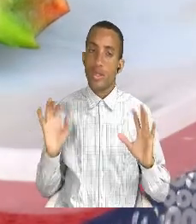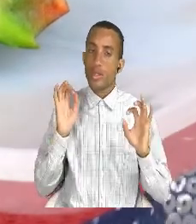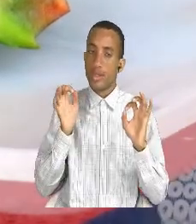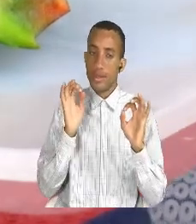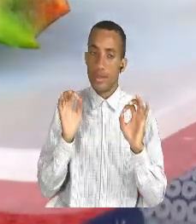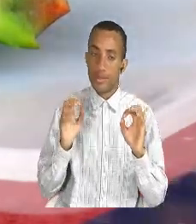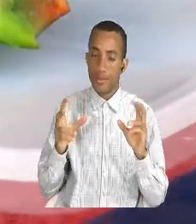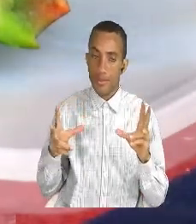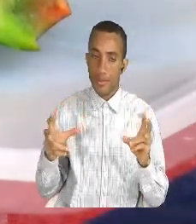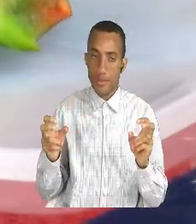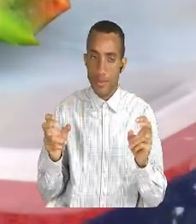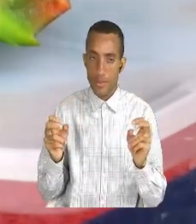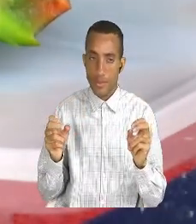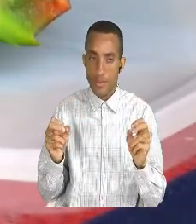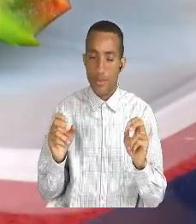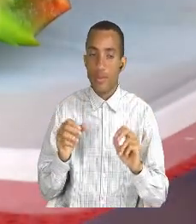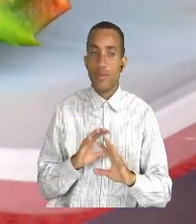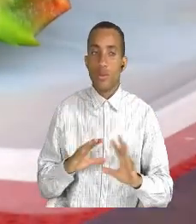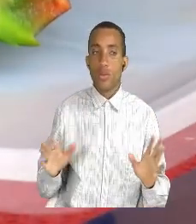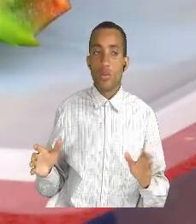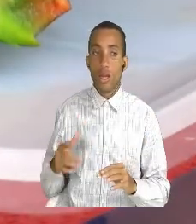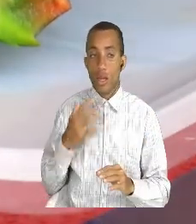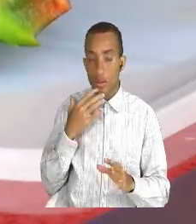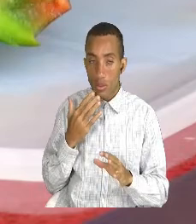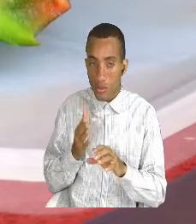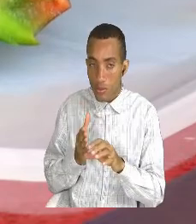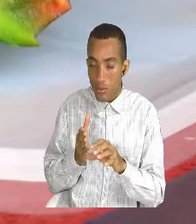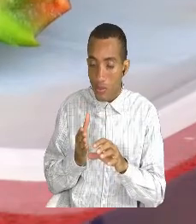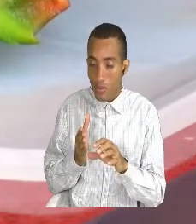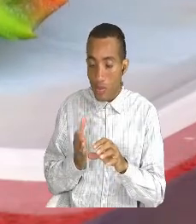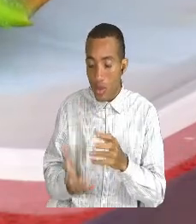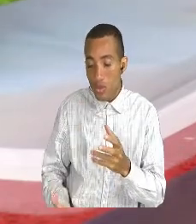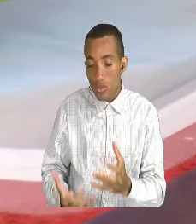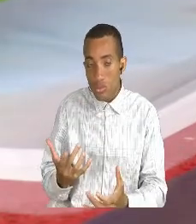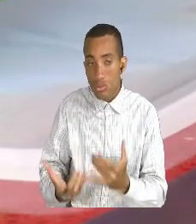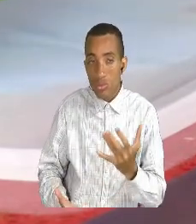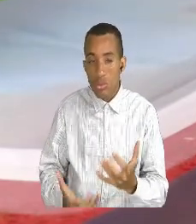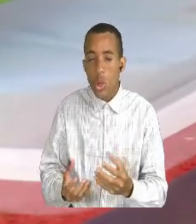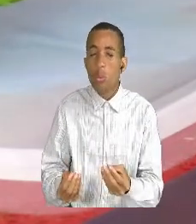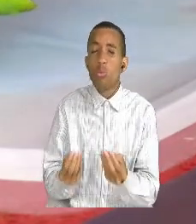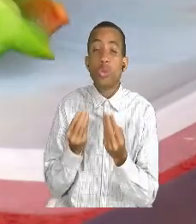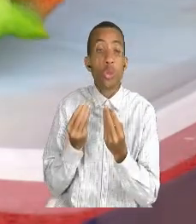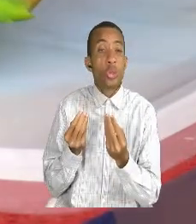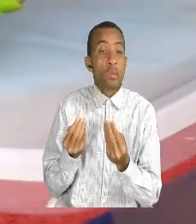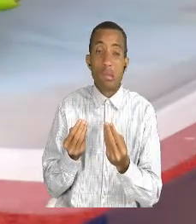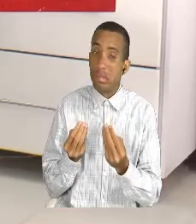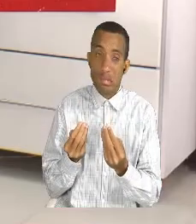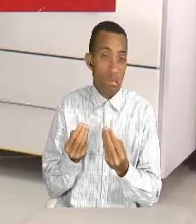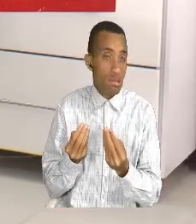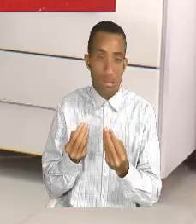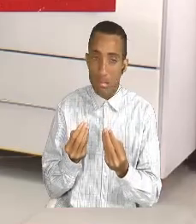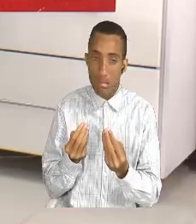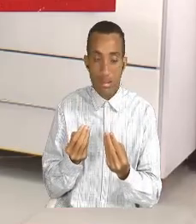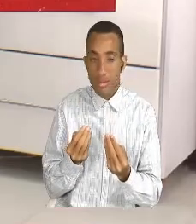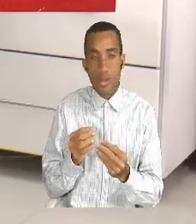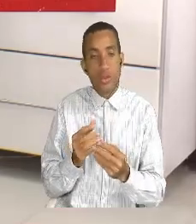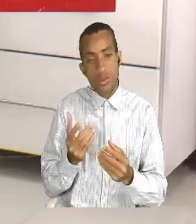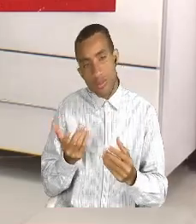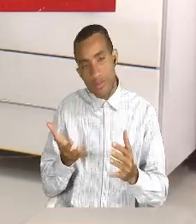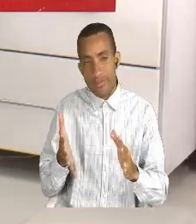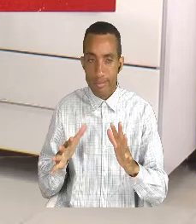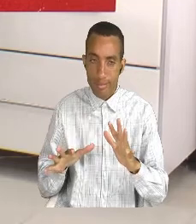tener un nivel de cocción. Si lo cocinamos mucho, vamos a precocinar nuestros langostinos